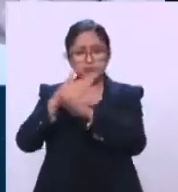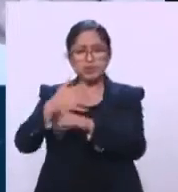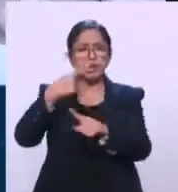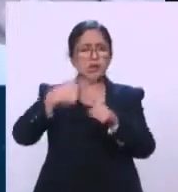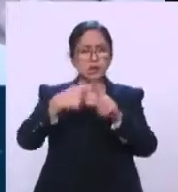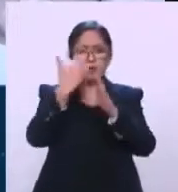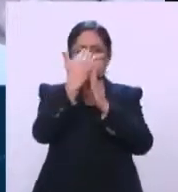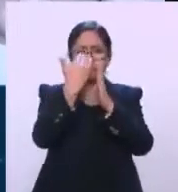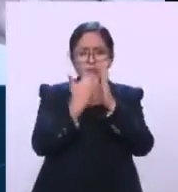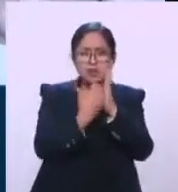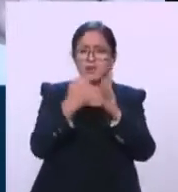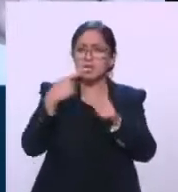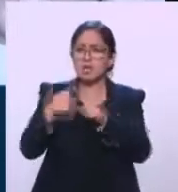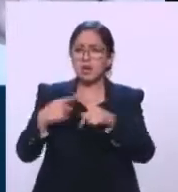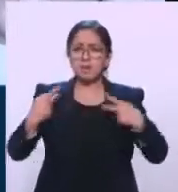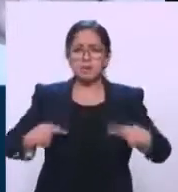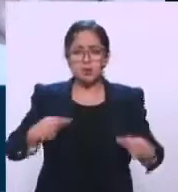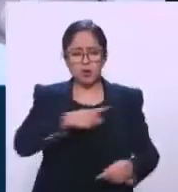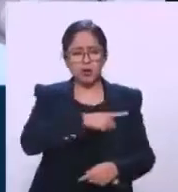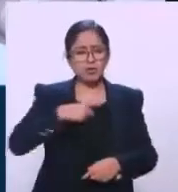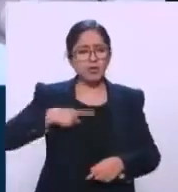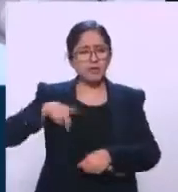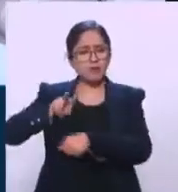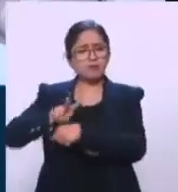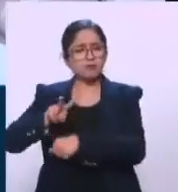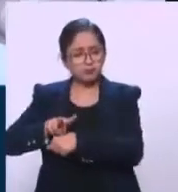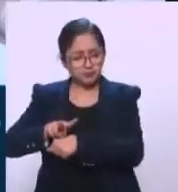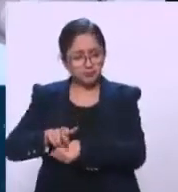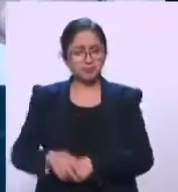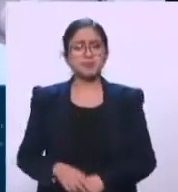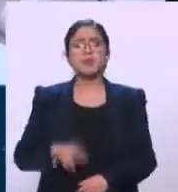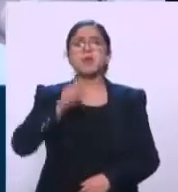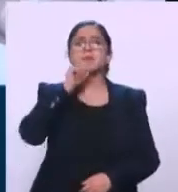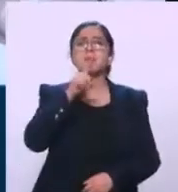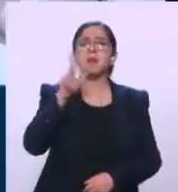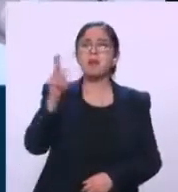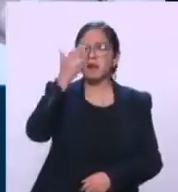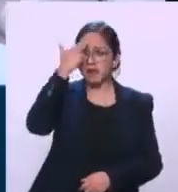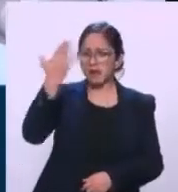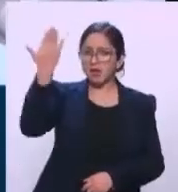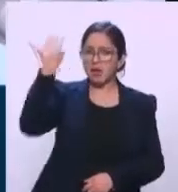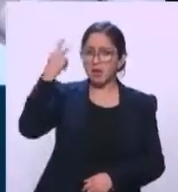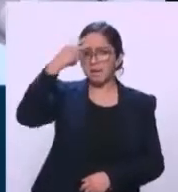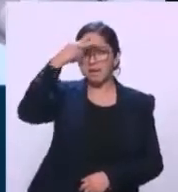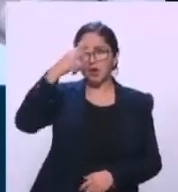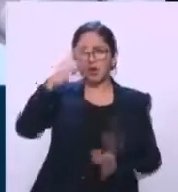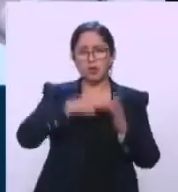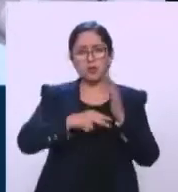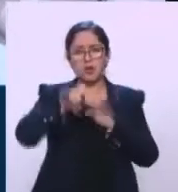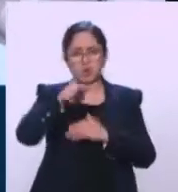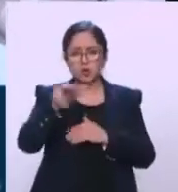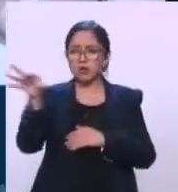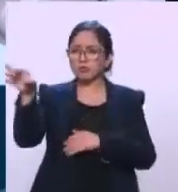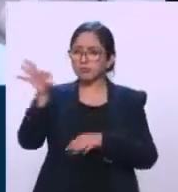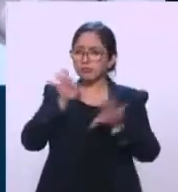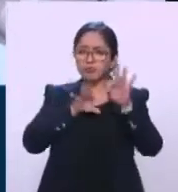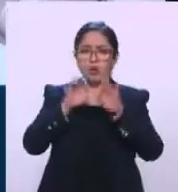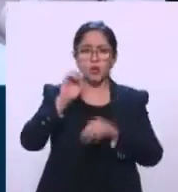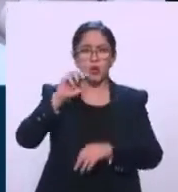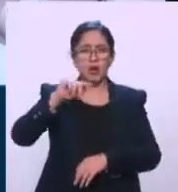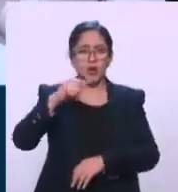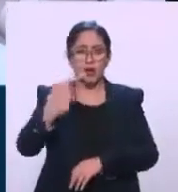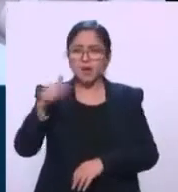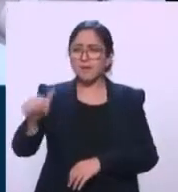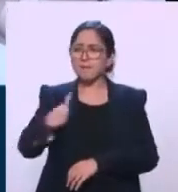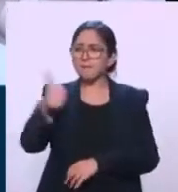ser la persona que verifique? Tiene que ser como en México en 2018, donde invitaban a organizaciones civiles y representantes de la